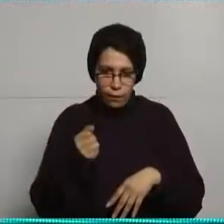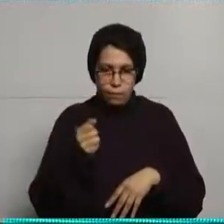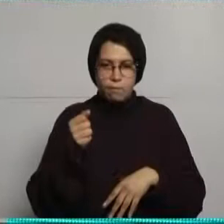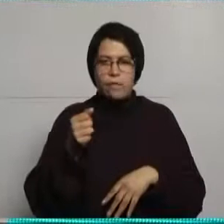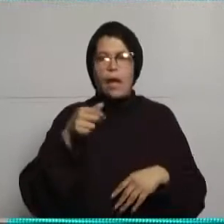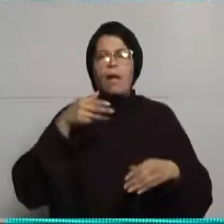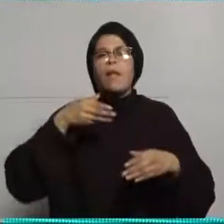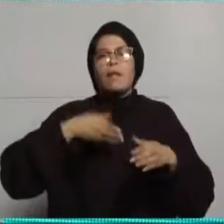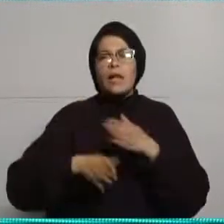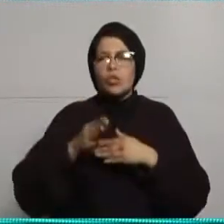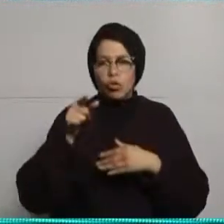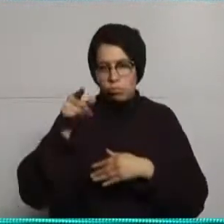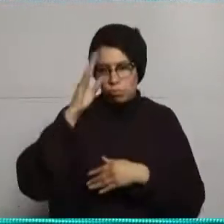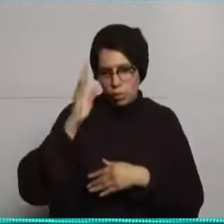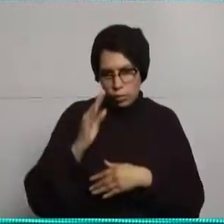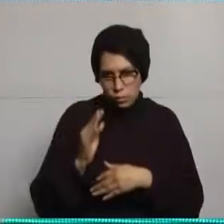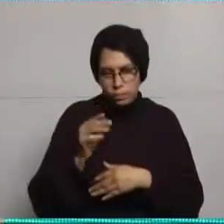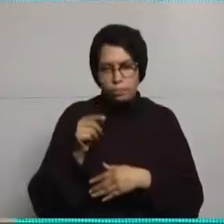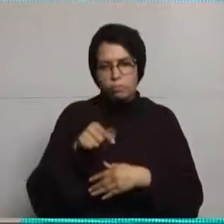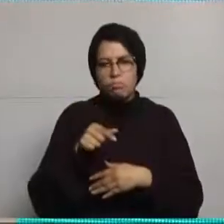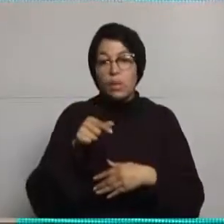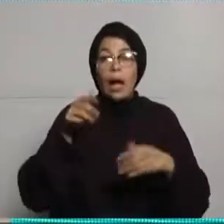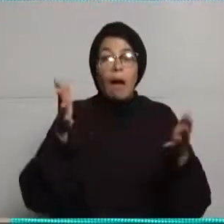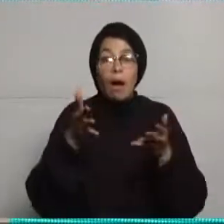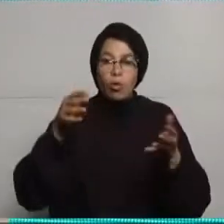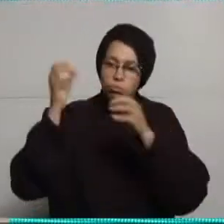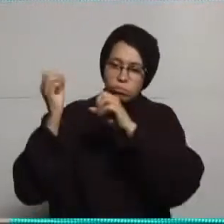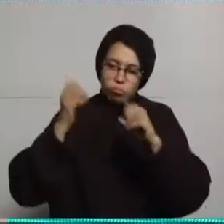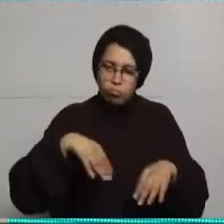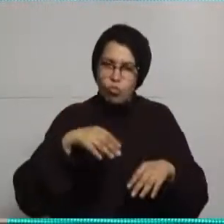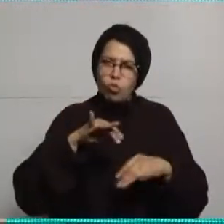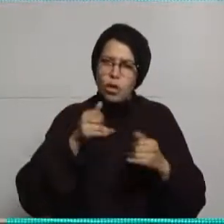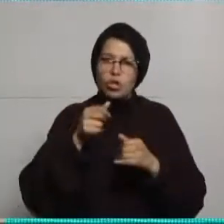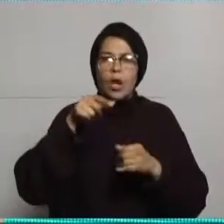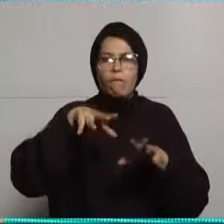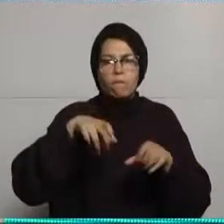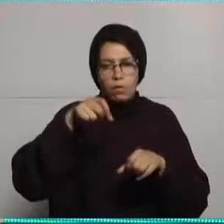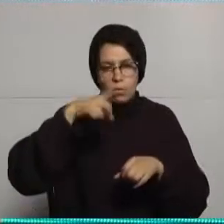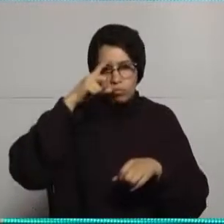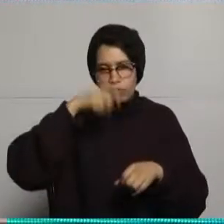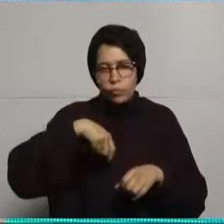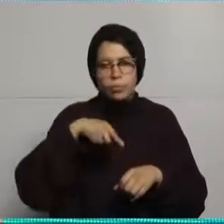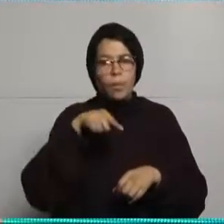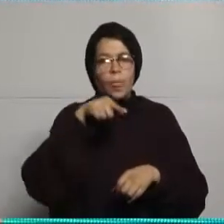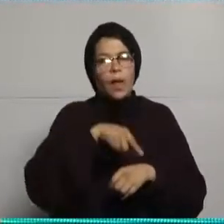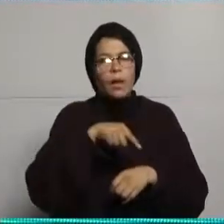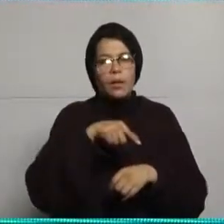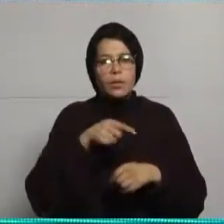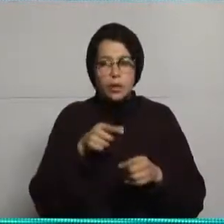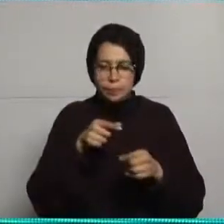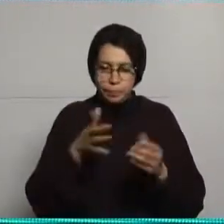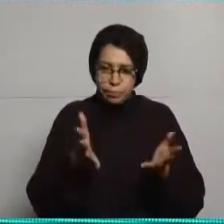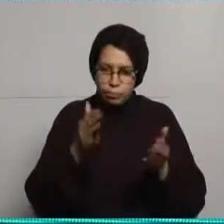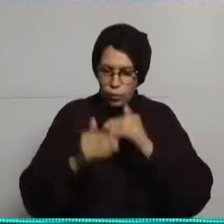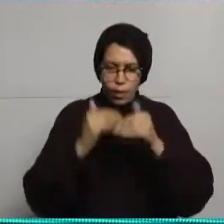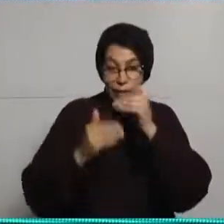acá en Montevideo. Sí. Montevideo mismo, bien. Es Data Scientist, consultora de desarrollo social y económico en